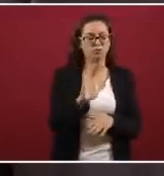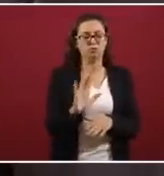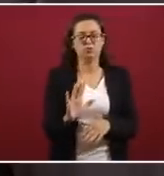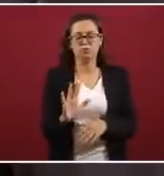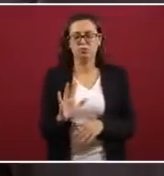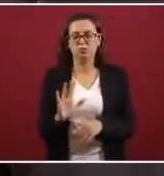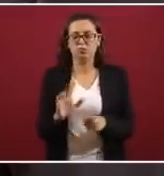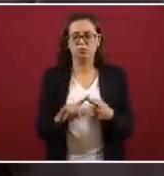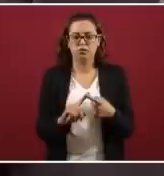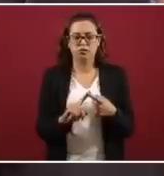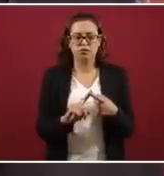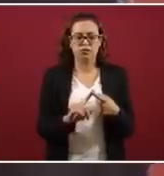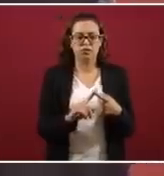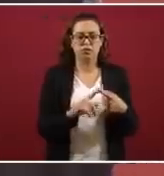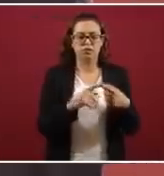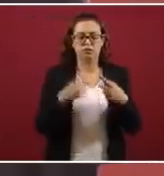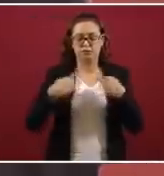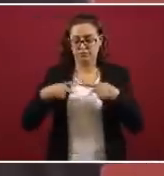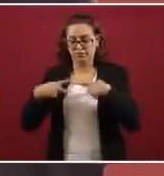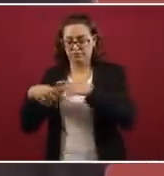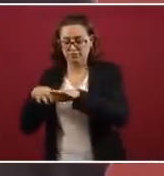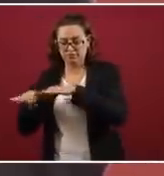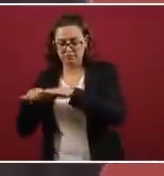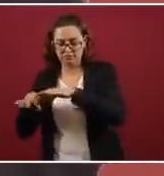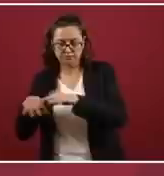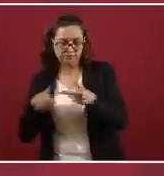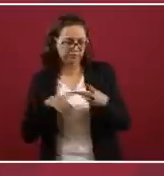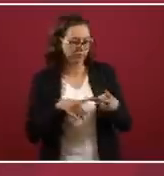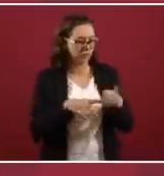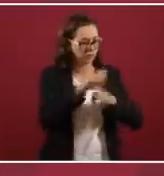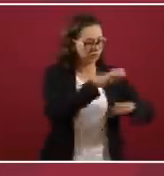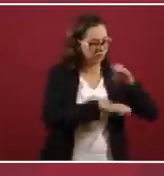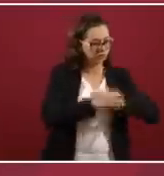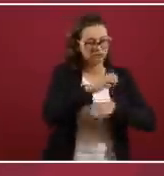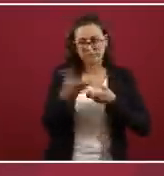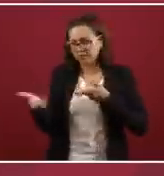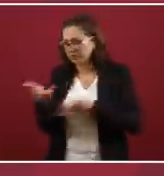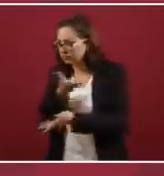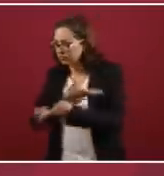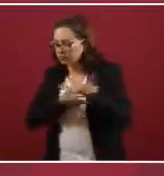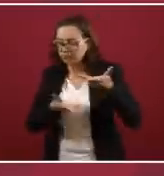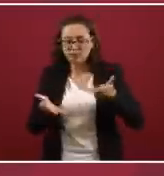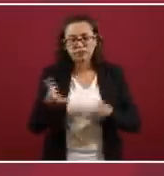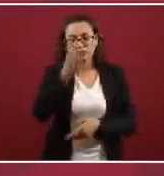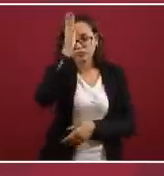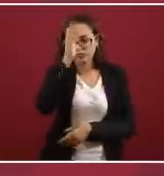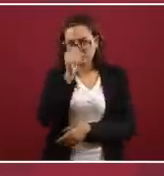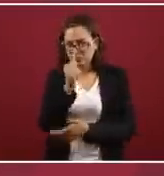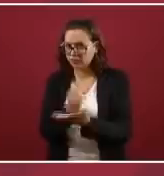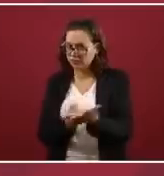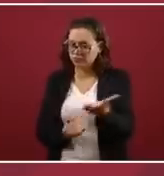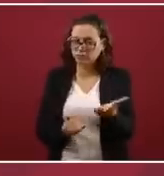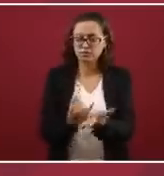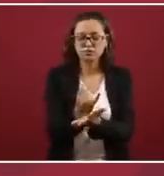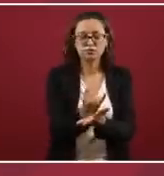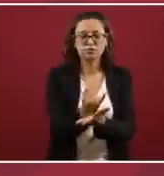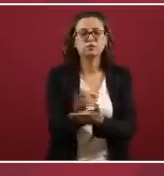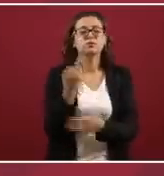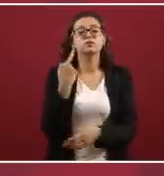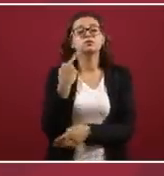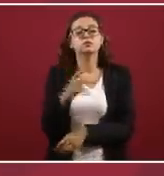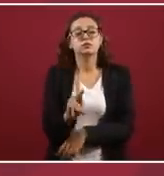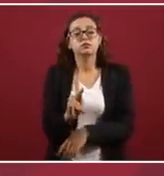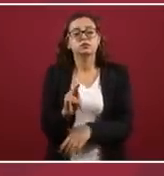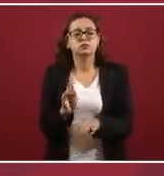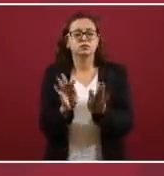con el sector obrero y con el sector empresarial. Pero es importante